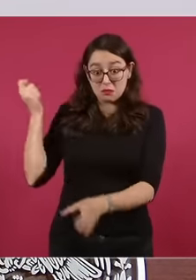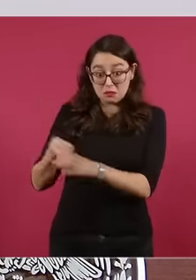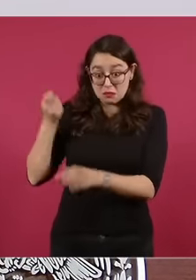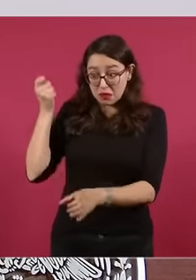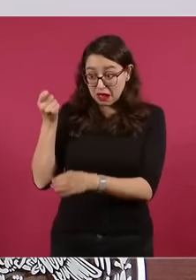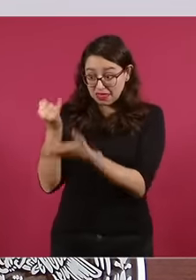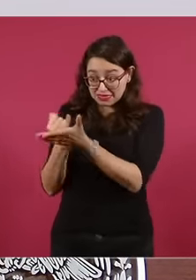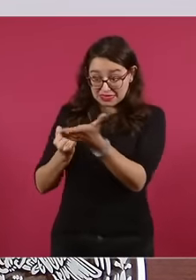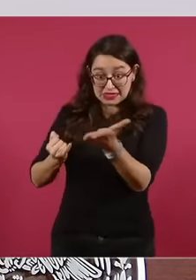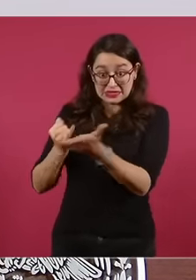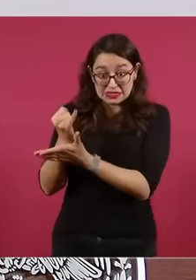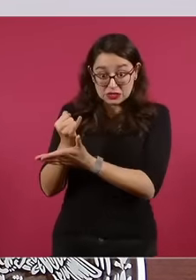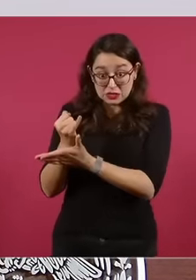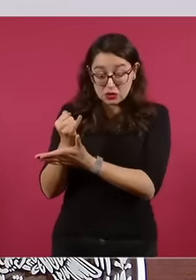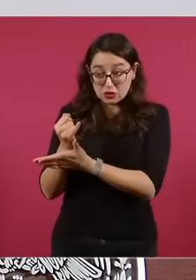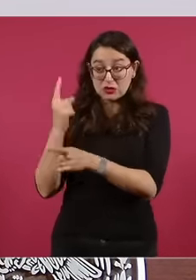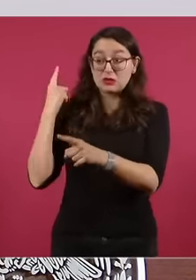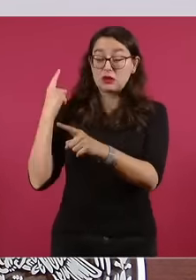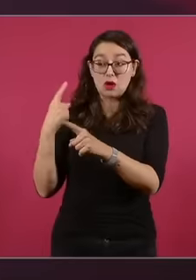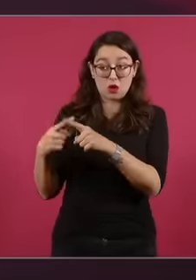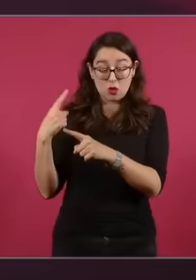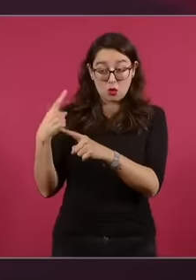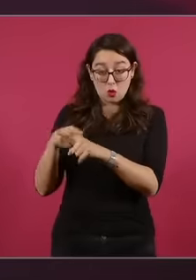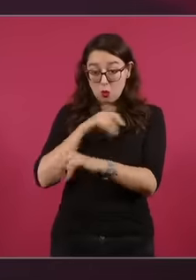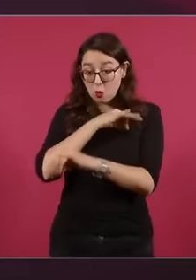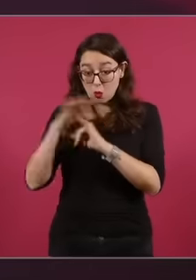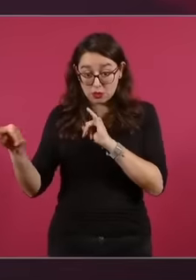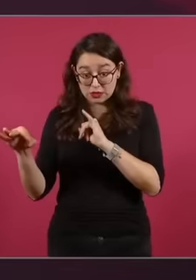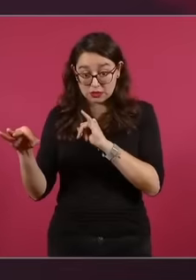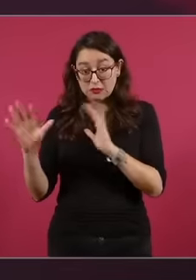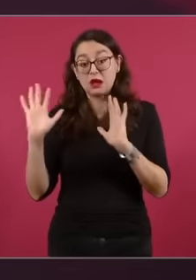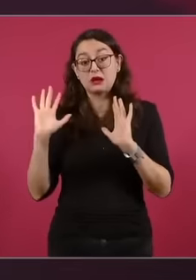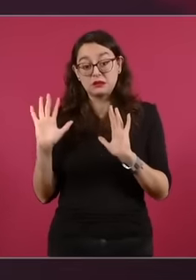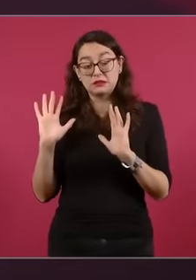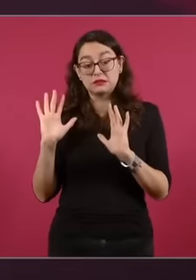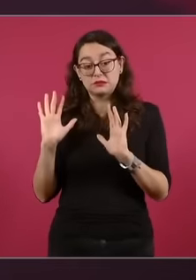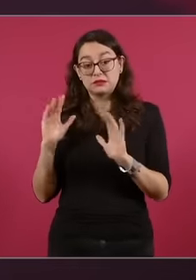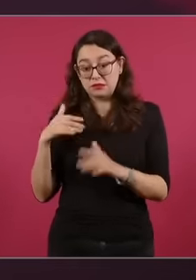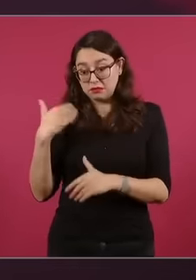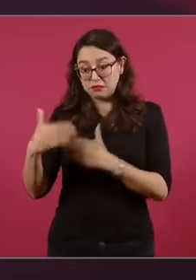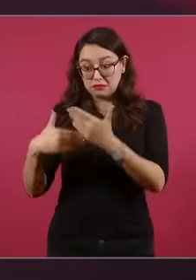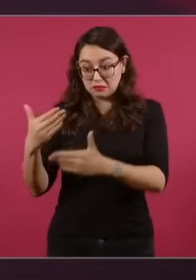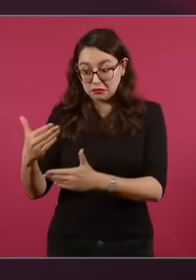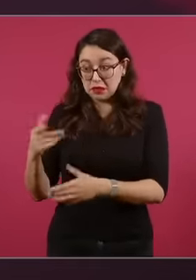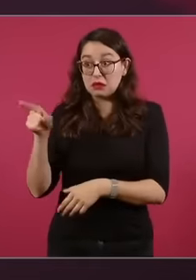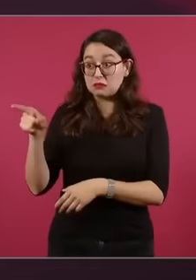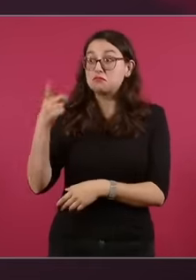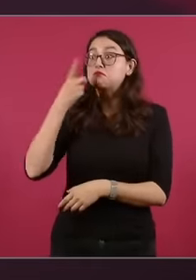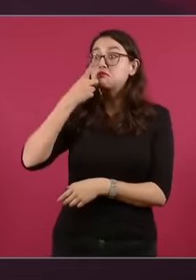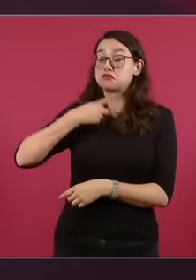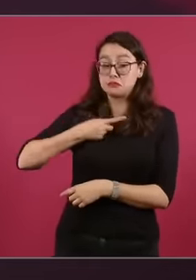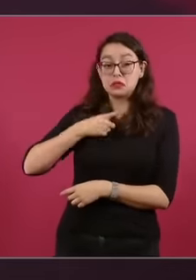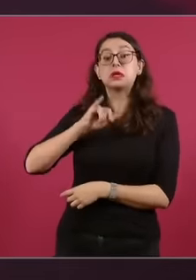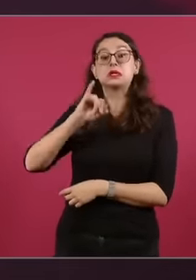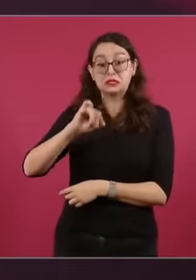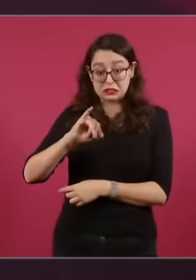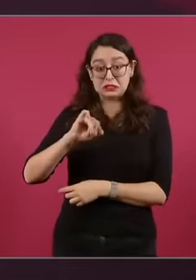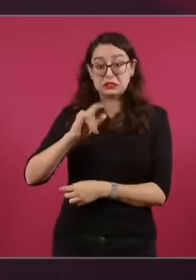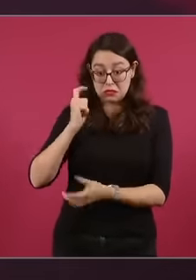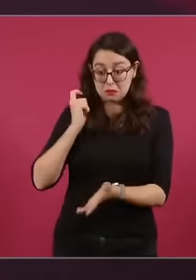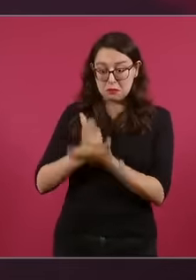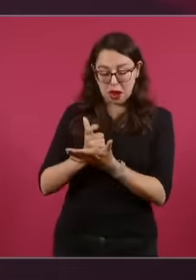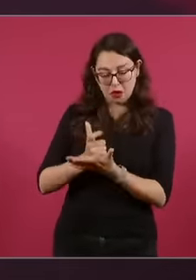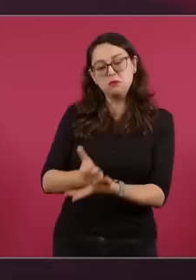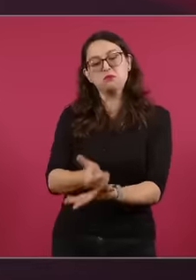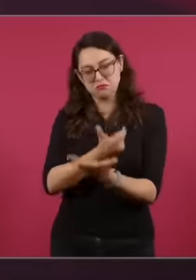determine ya la instancia definitiva, entonces sería en su caso proceder al pago si se determina que sí hubo una